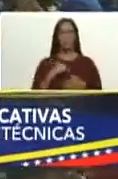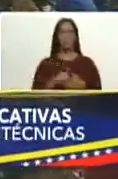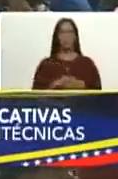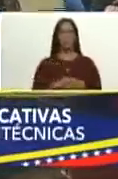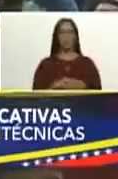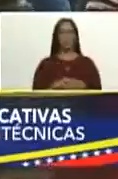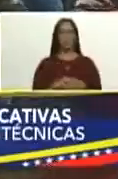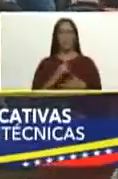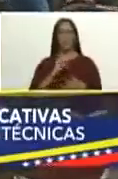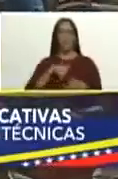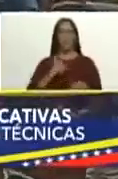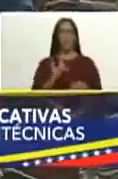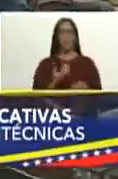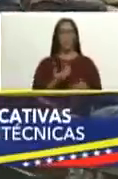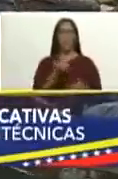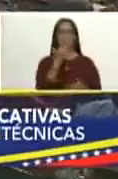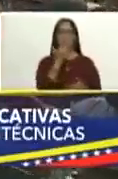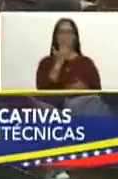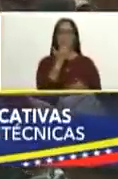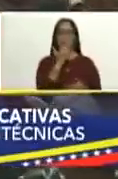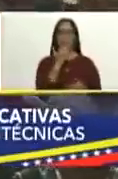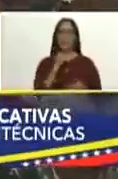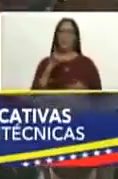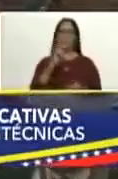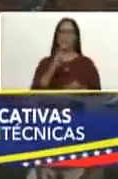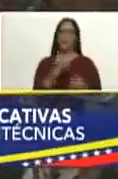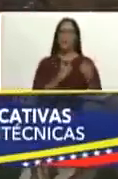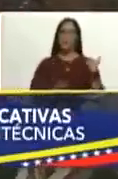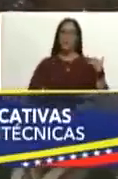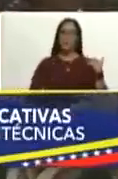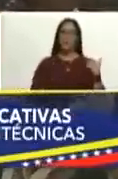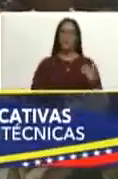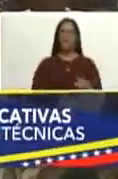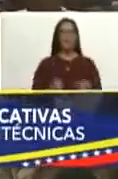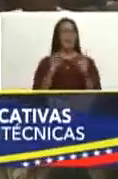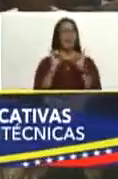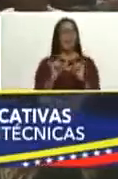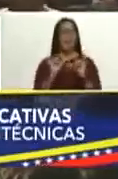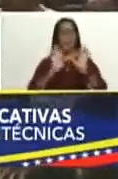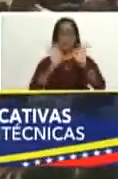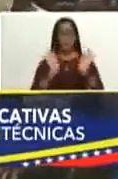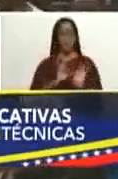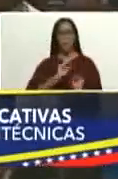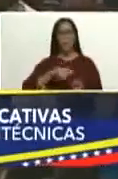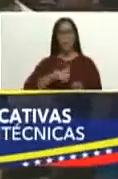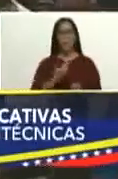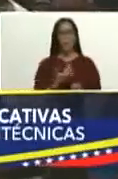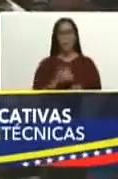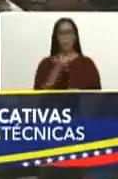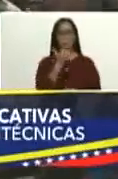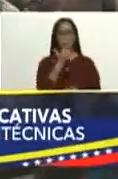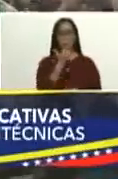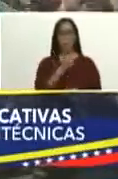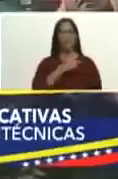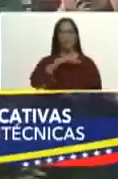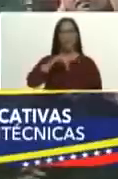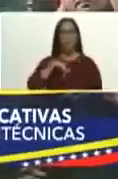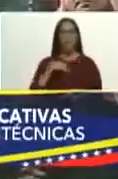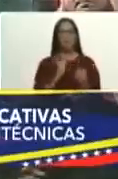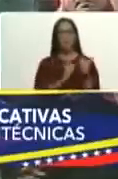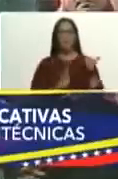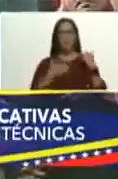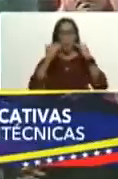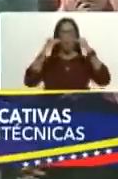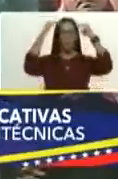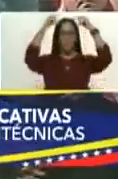no podemos fallarle, mi querido presidente. Así, de la misma forma como no podemos fallarle a nuestro presidente